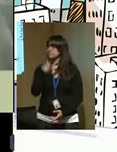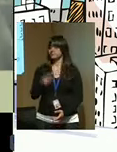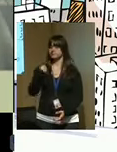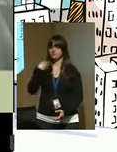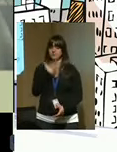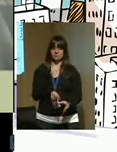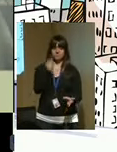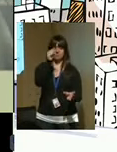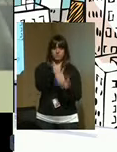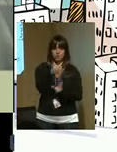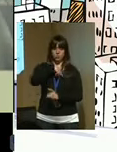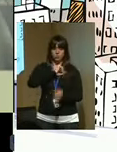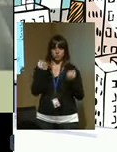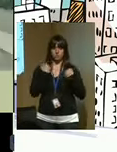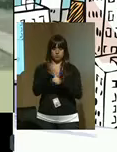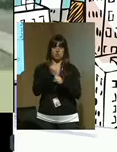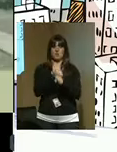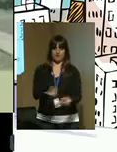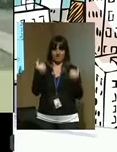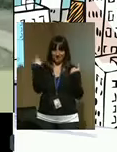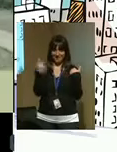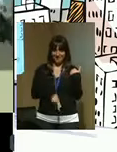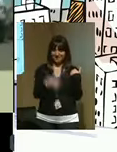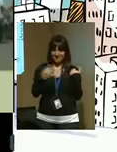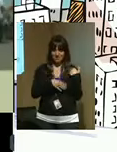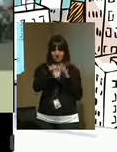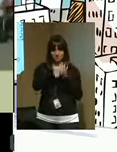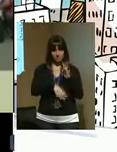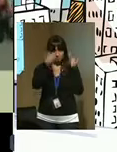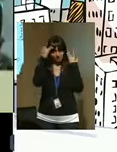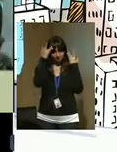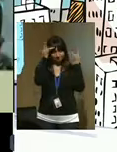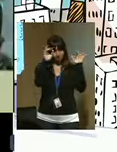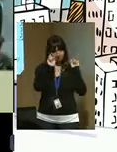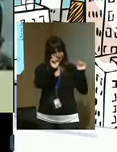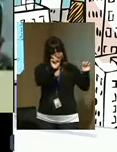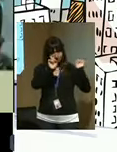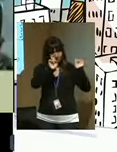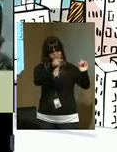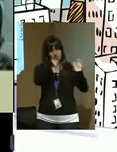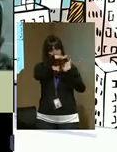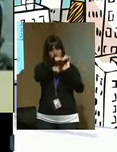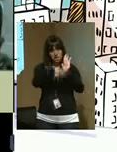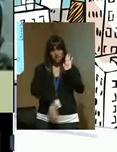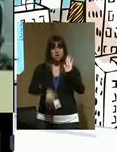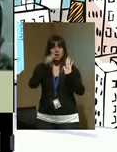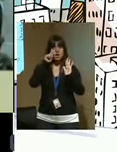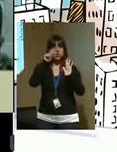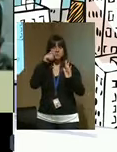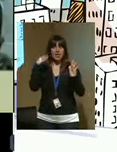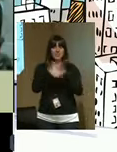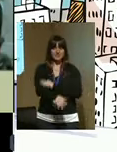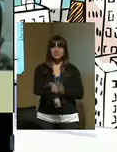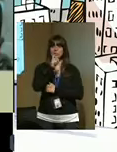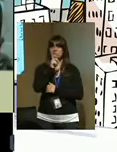Incorporamos a nuestra labor programas de concientización con respecto al turismo accesible, mediante jornadas de capacitación y